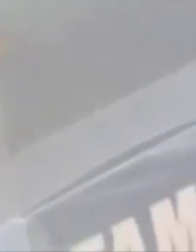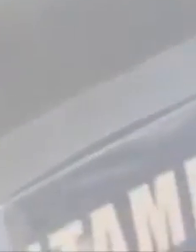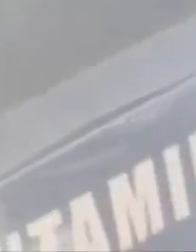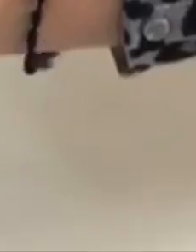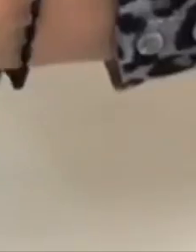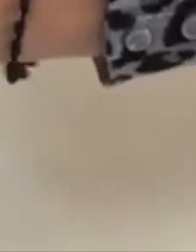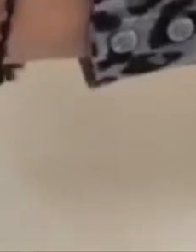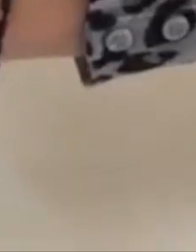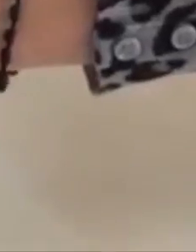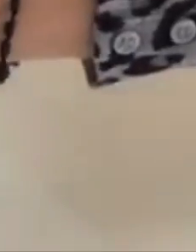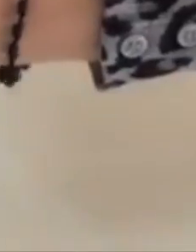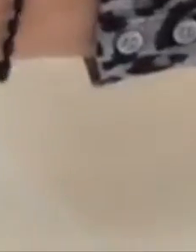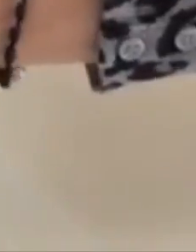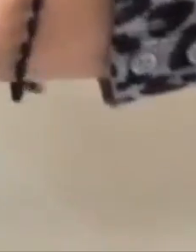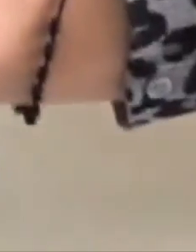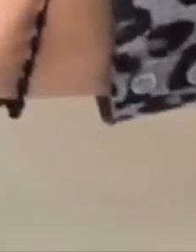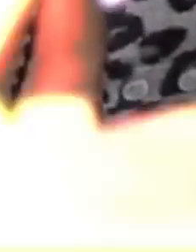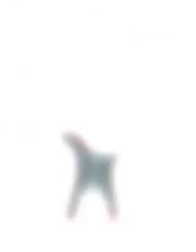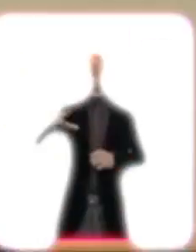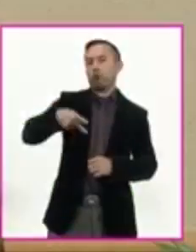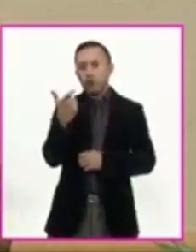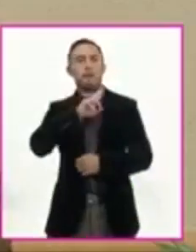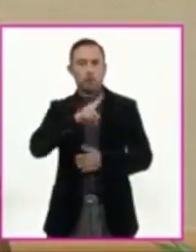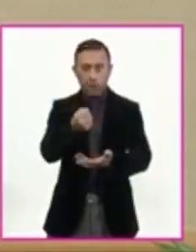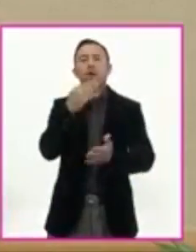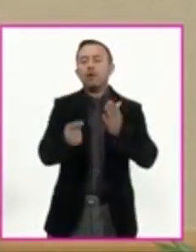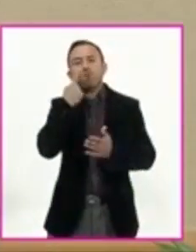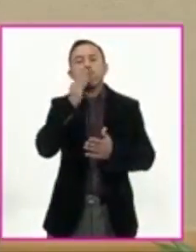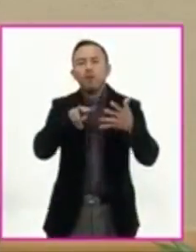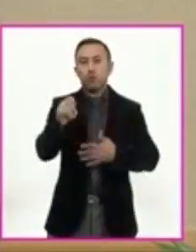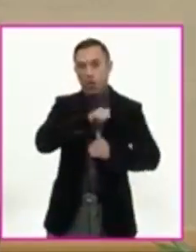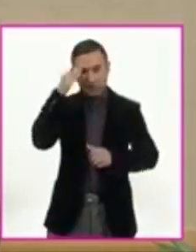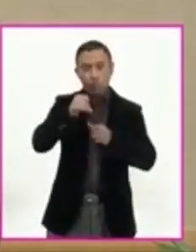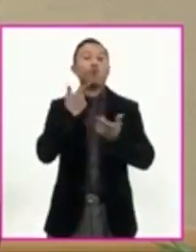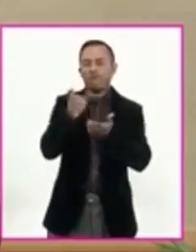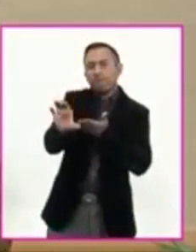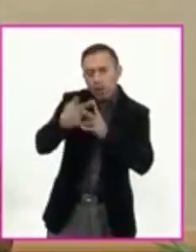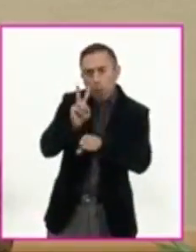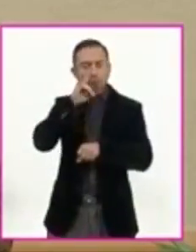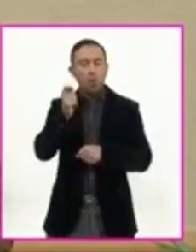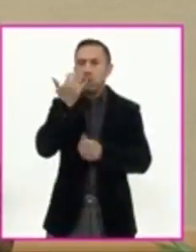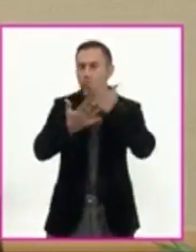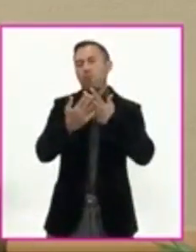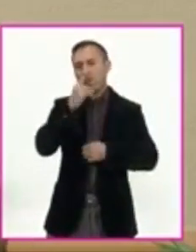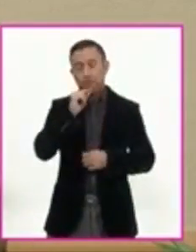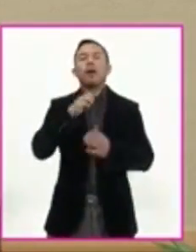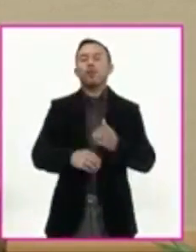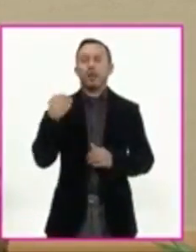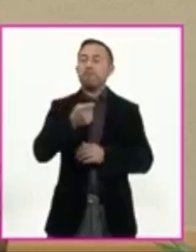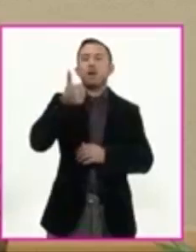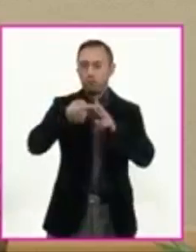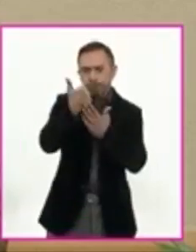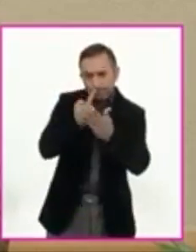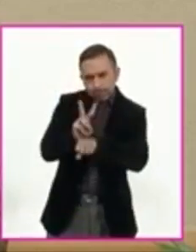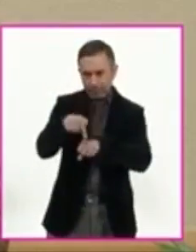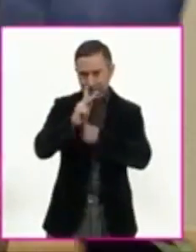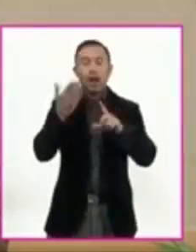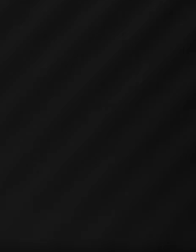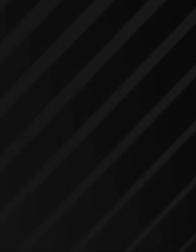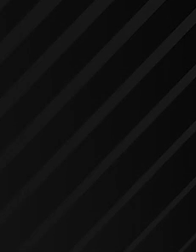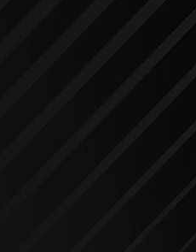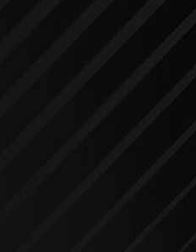cuatro mil 965 millones el reclamo de diversas fuerzas políticas es unánime no es tiempo de